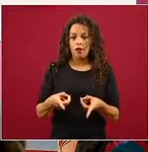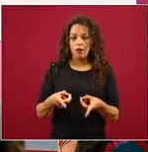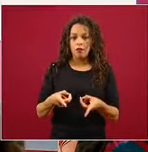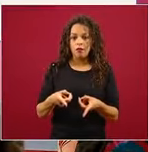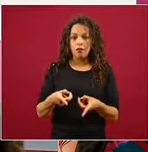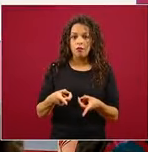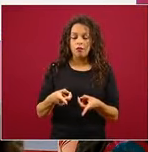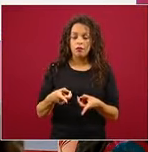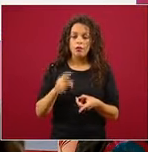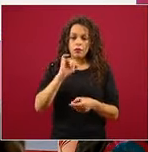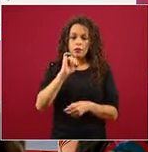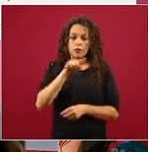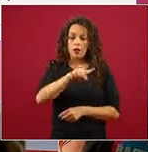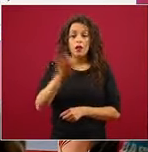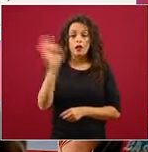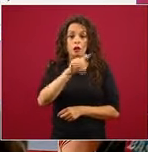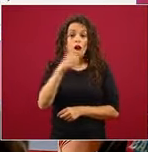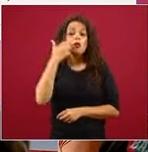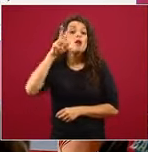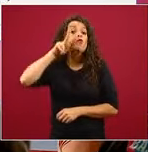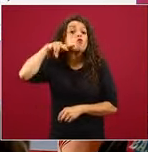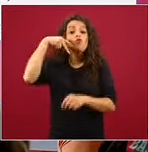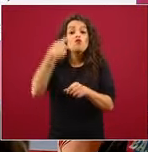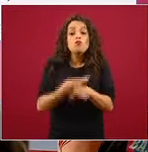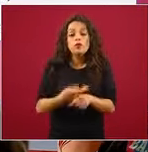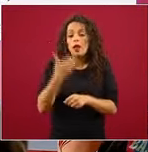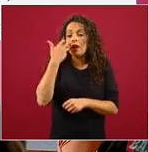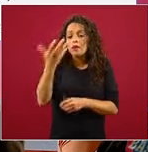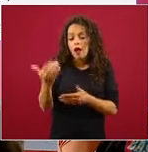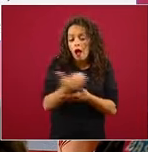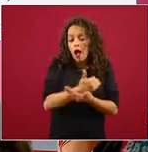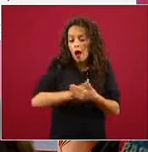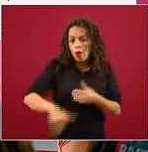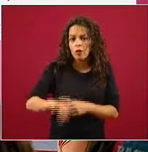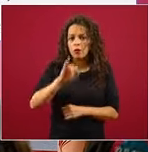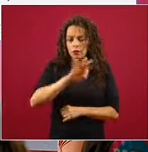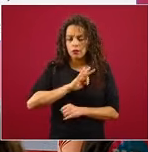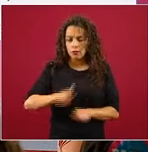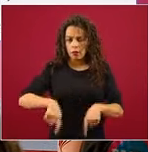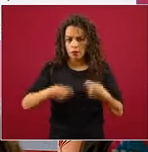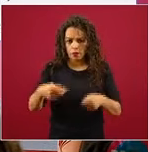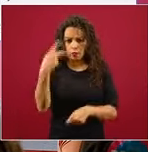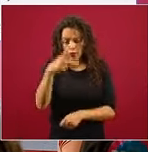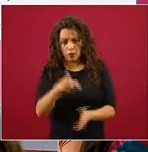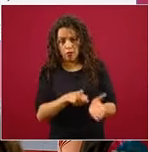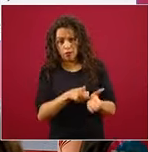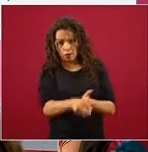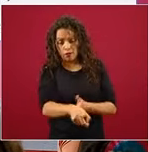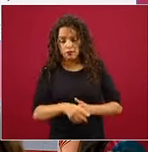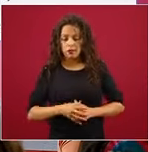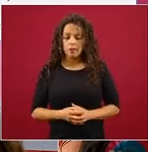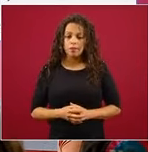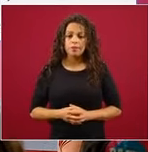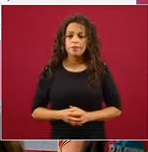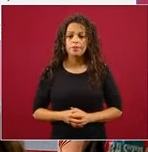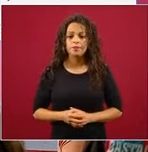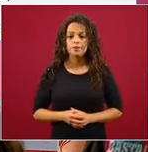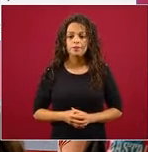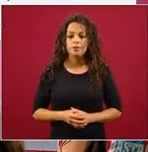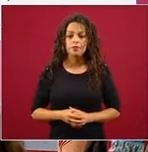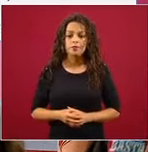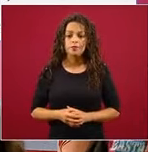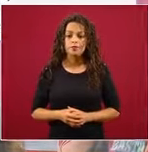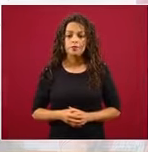voluntaria. La que sigue, por favor. Es importante recordar lo que